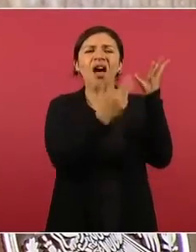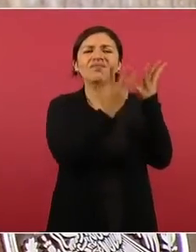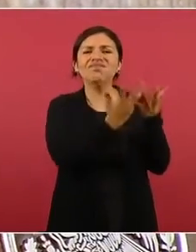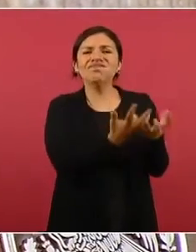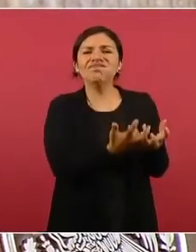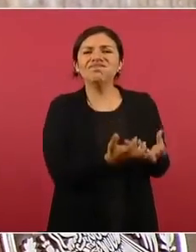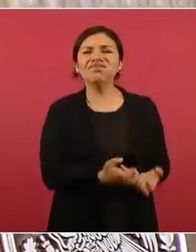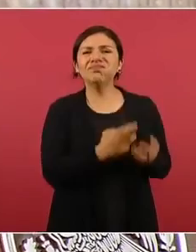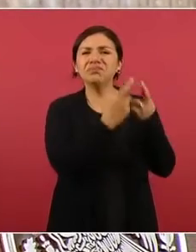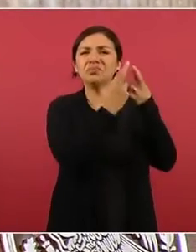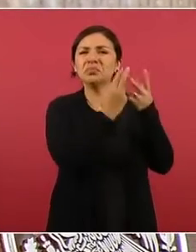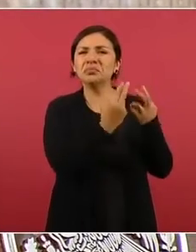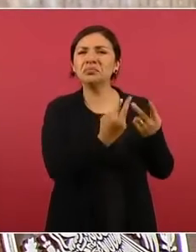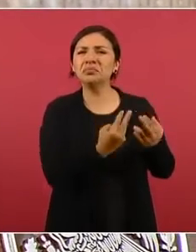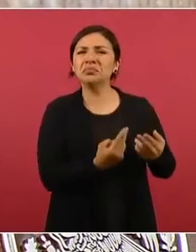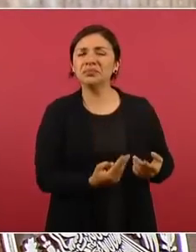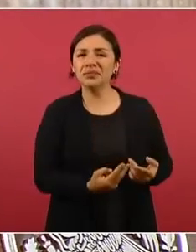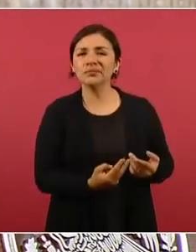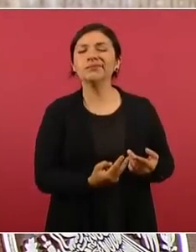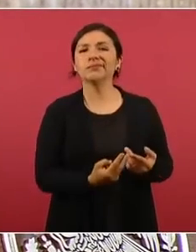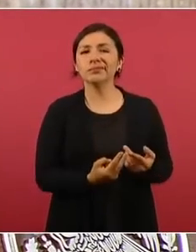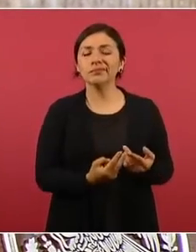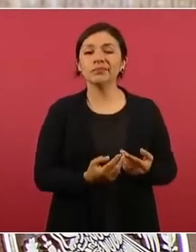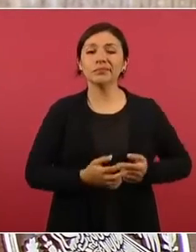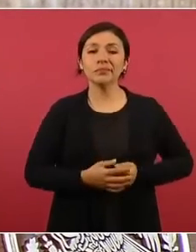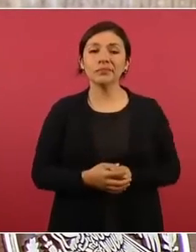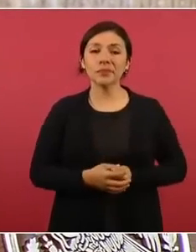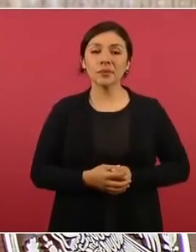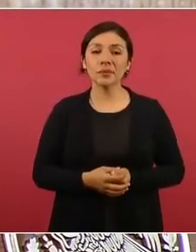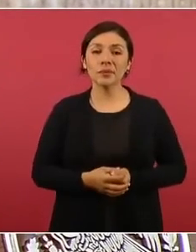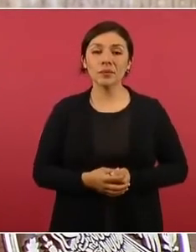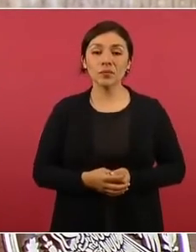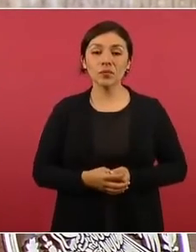en el PRI.